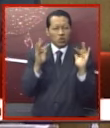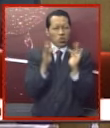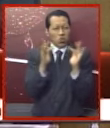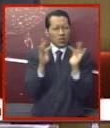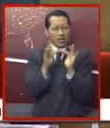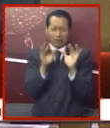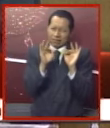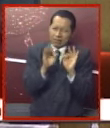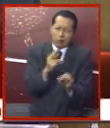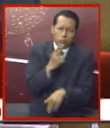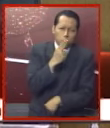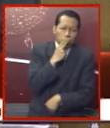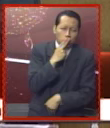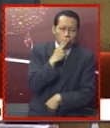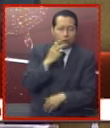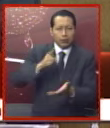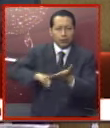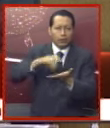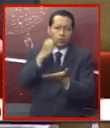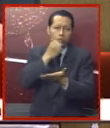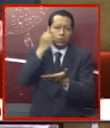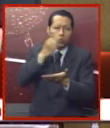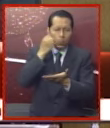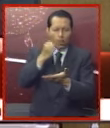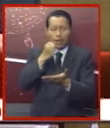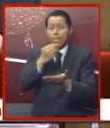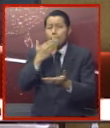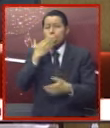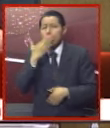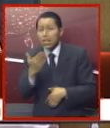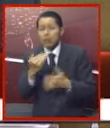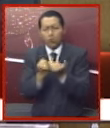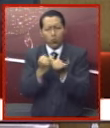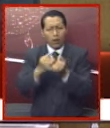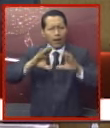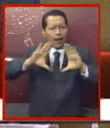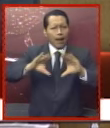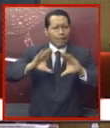funcione en las escuelas, con tener una capacitación adecuada y acorde a los maestros.